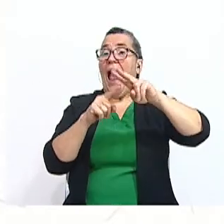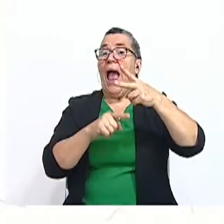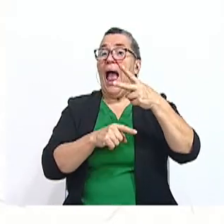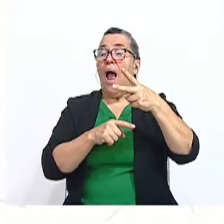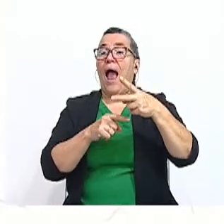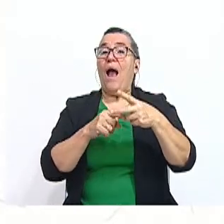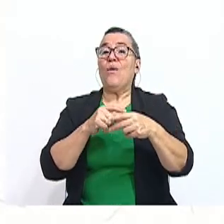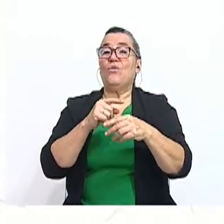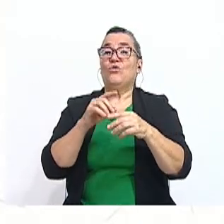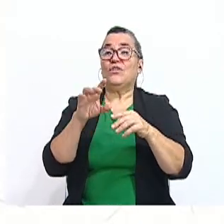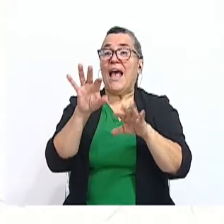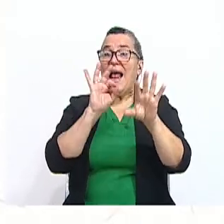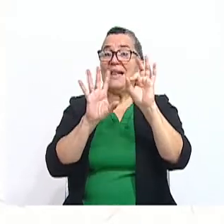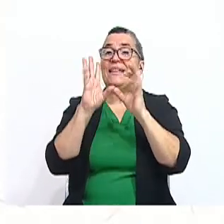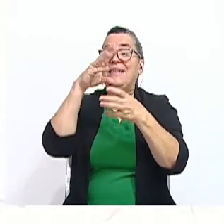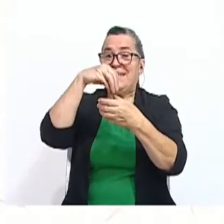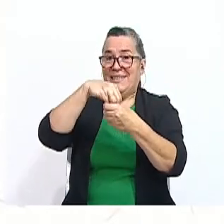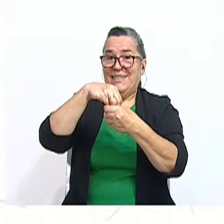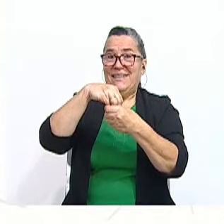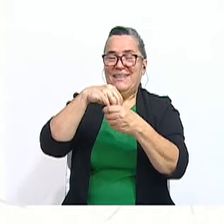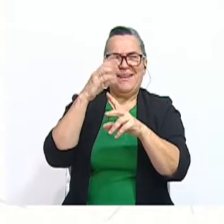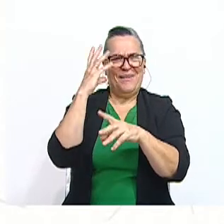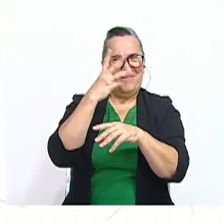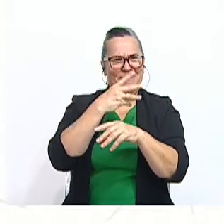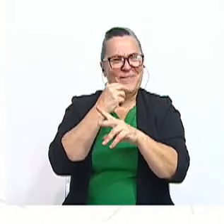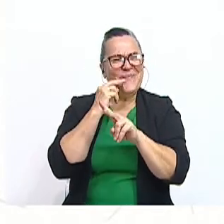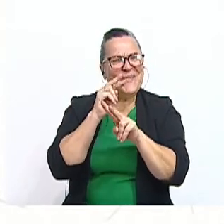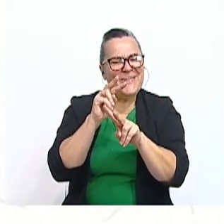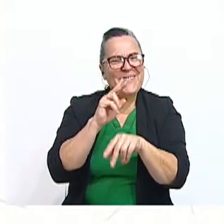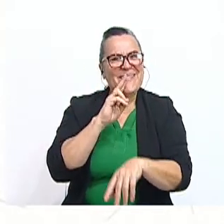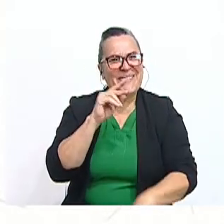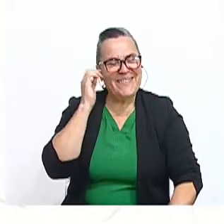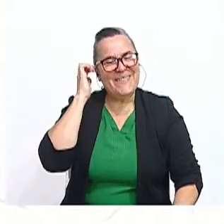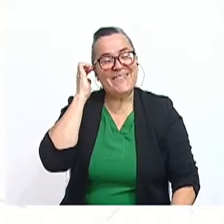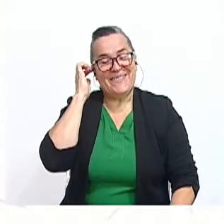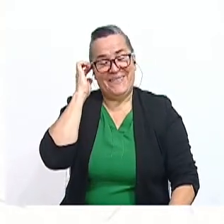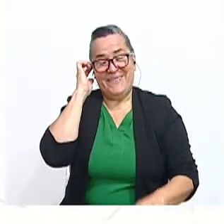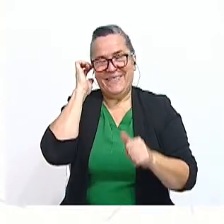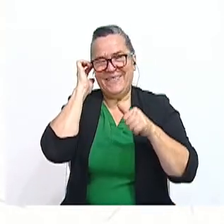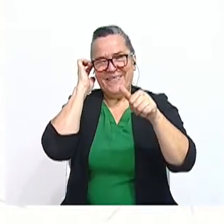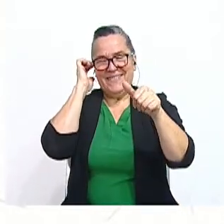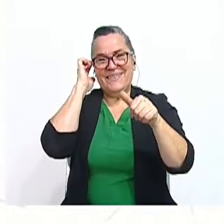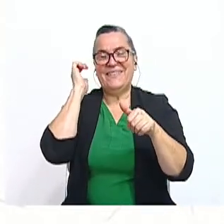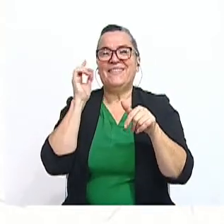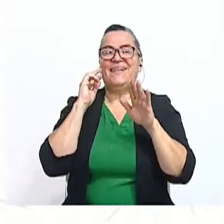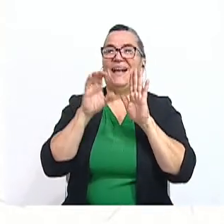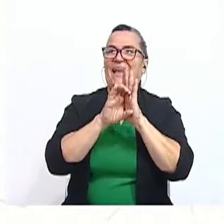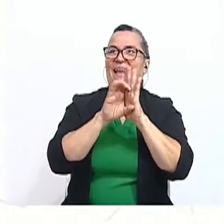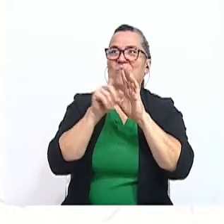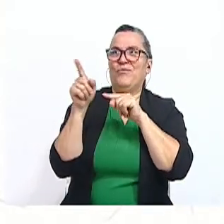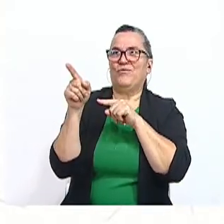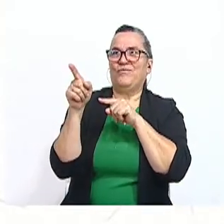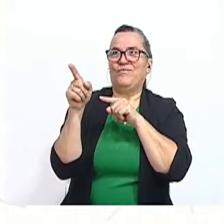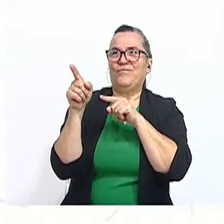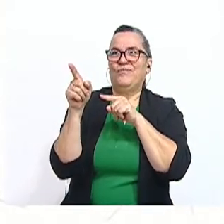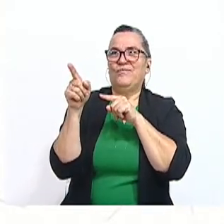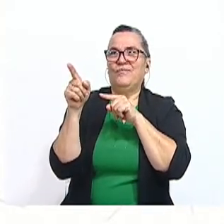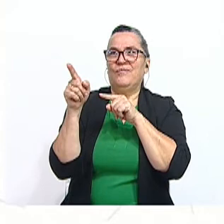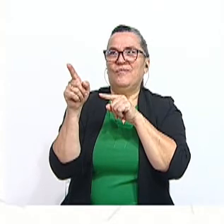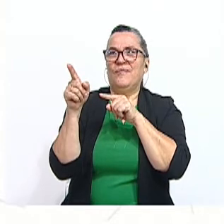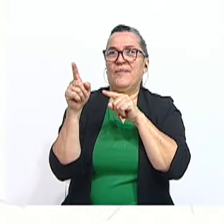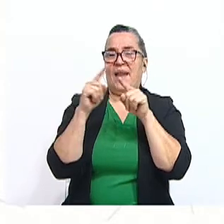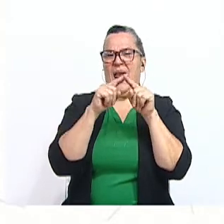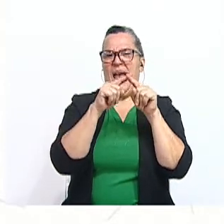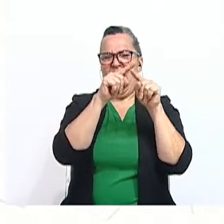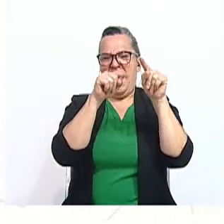alternos internos. ¿Vieron qué bonito? Bueno, sigamos con otro ejemplo. Vean el dato que lo tenemos ahí. En este caso el